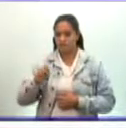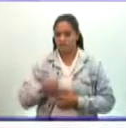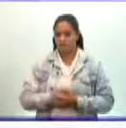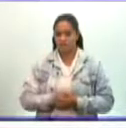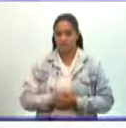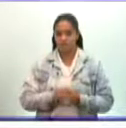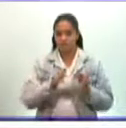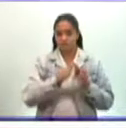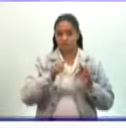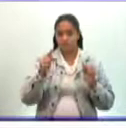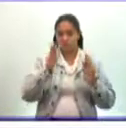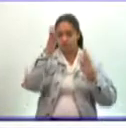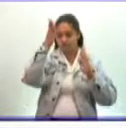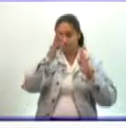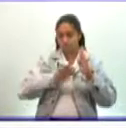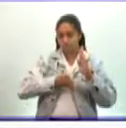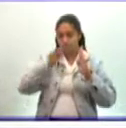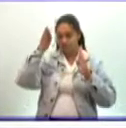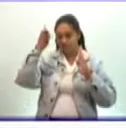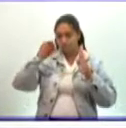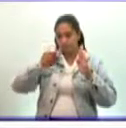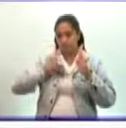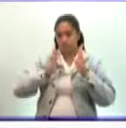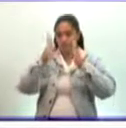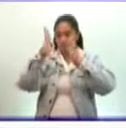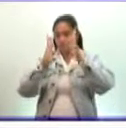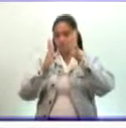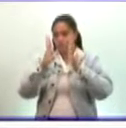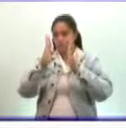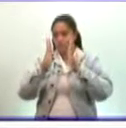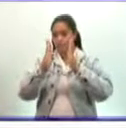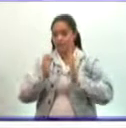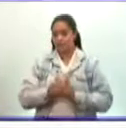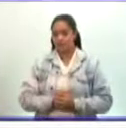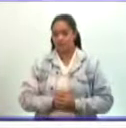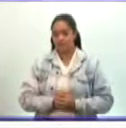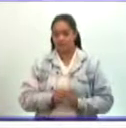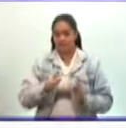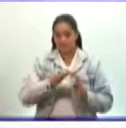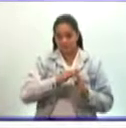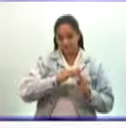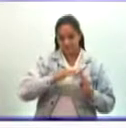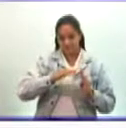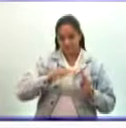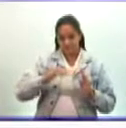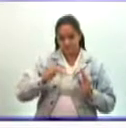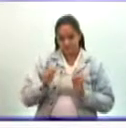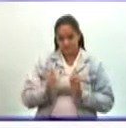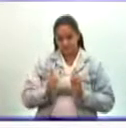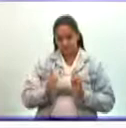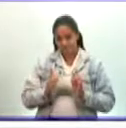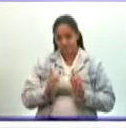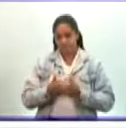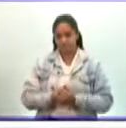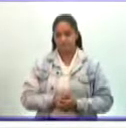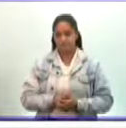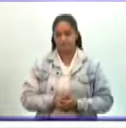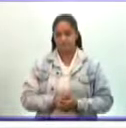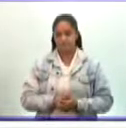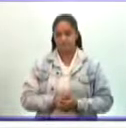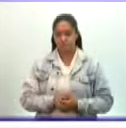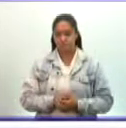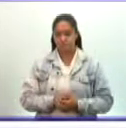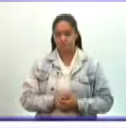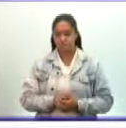cortadas por dos rectas paralelas, pero estas semirrectas son de